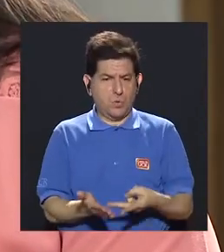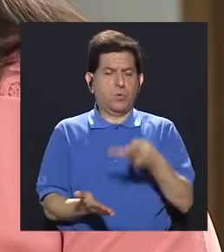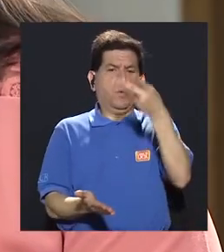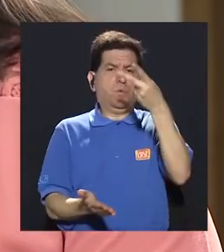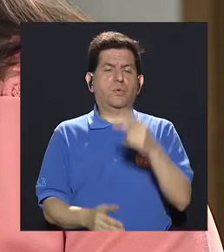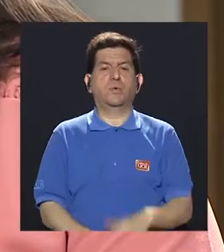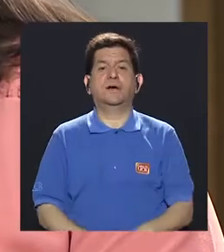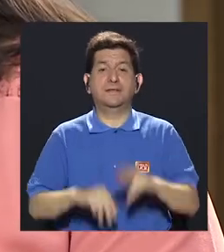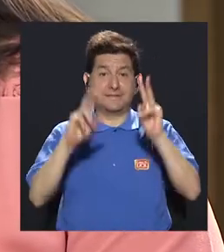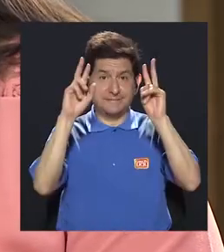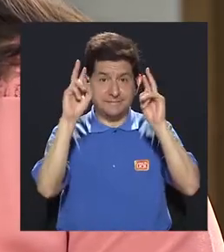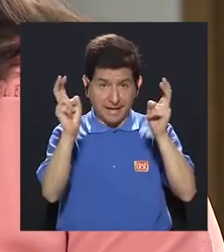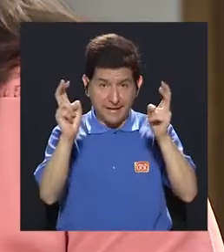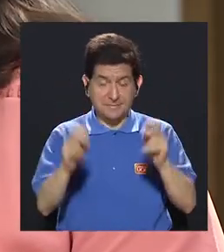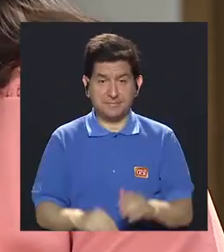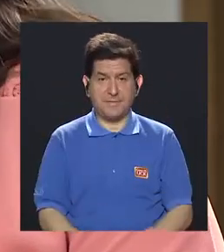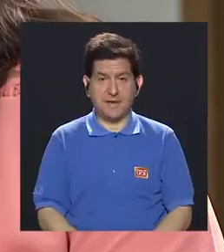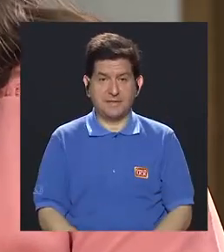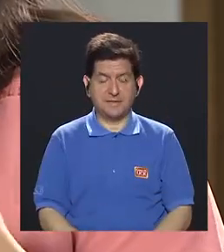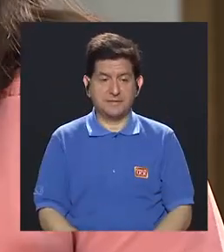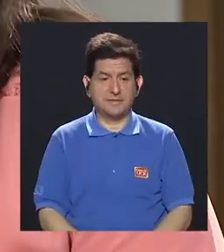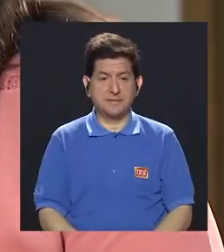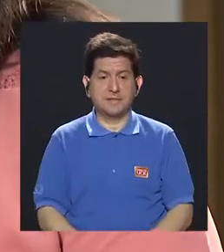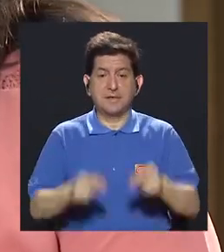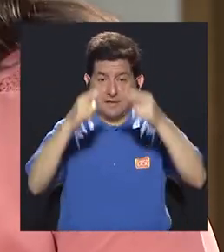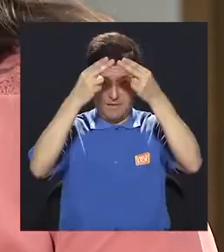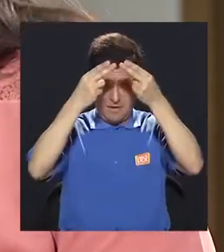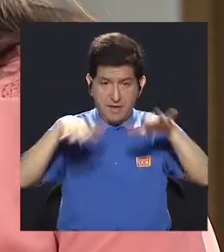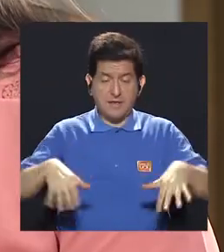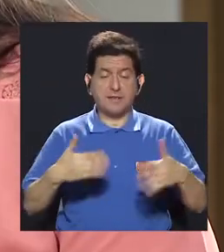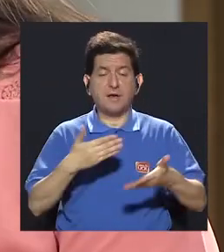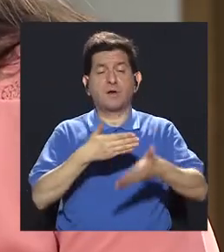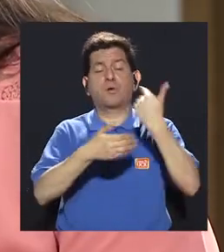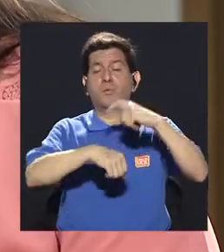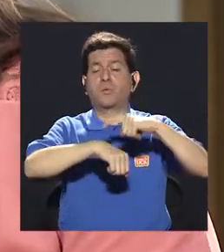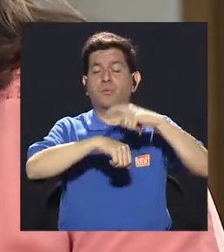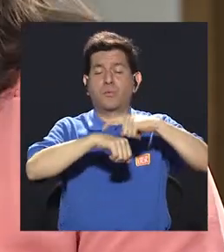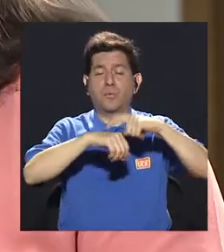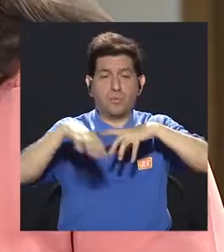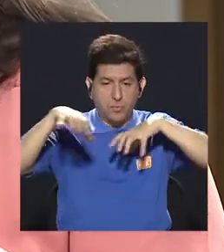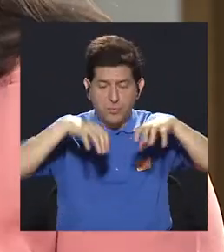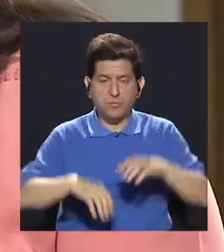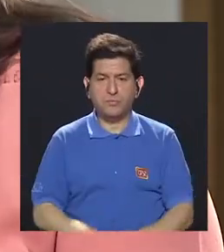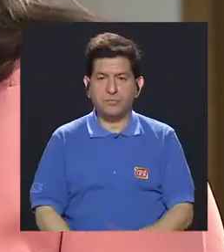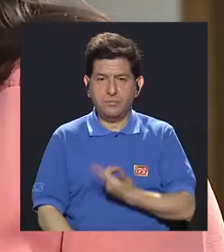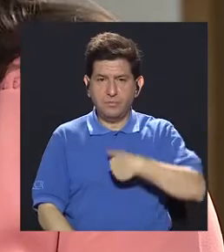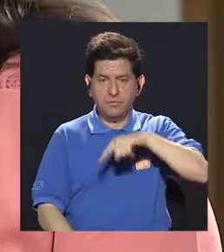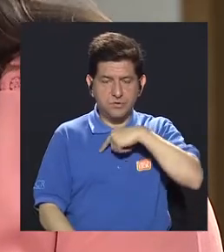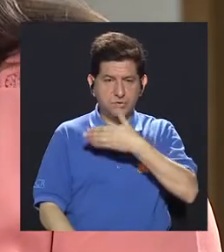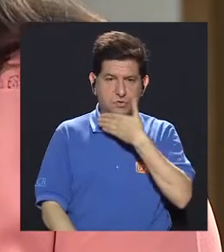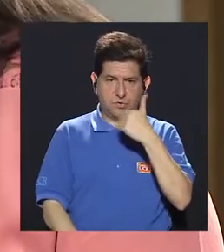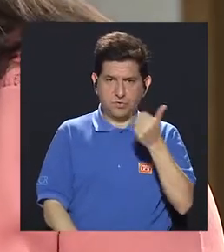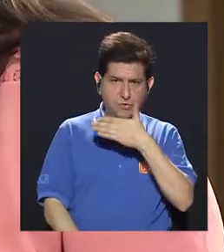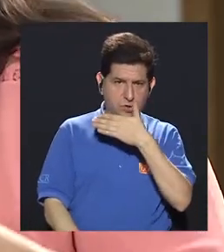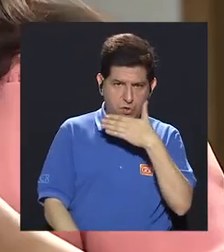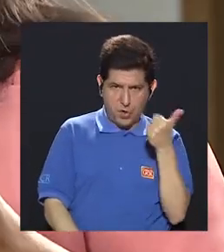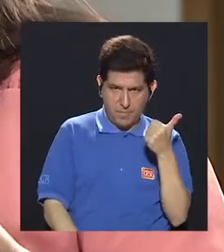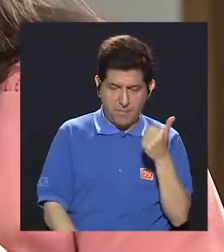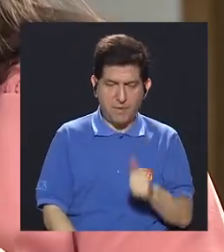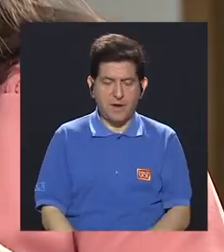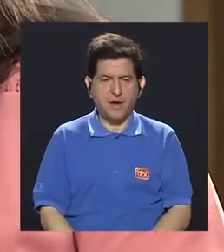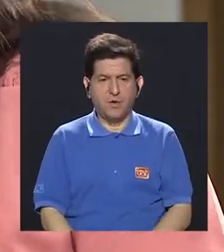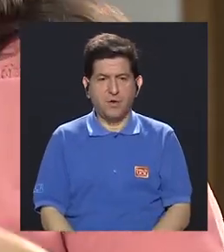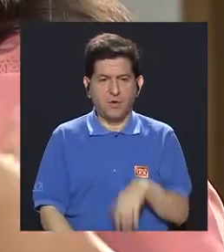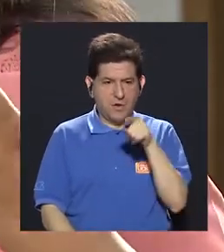muy rico. En realidad son temas que están circulando por internet desde hace mucho tiempo. Lo que nosotros hacemos es tomar lo mejor, ¿verdad?,